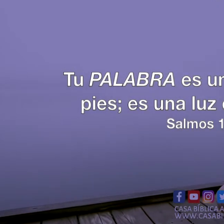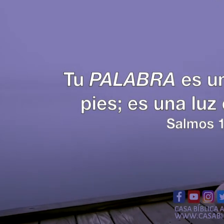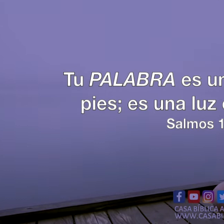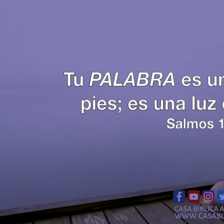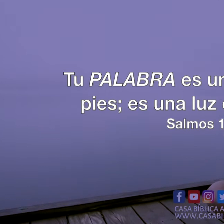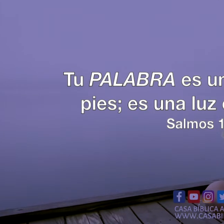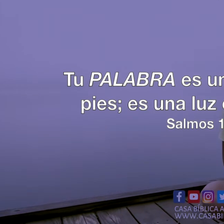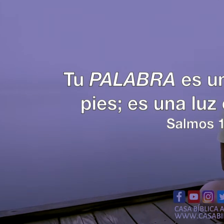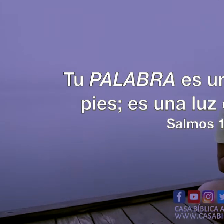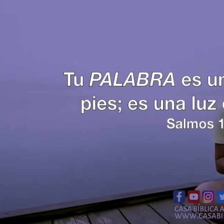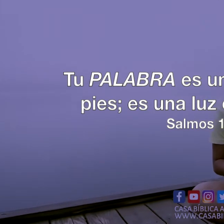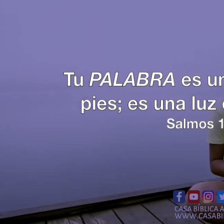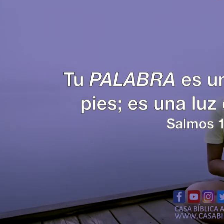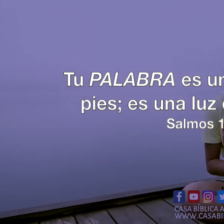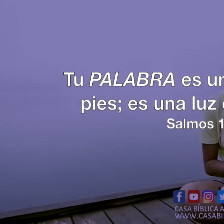ah